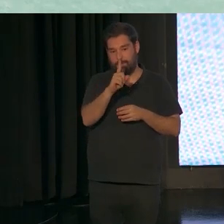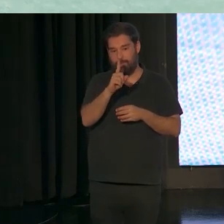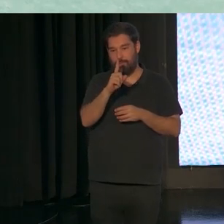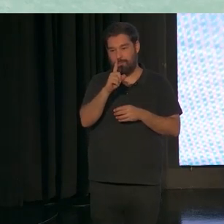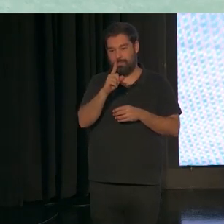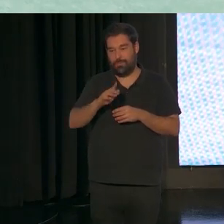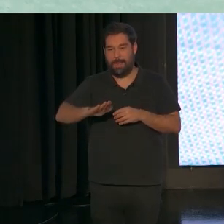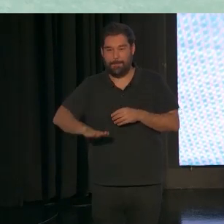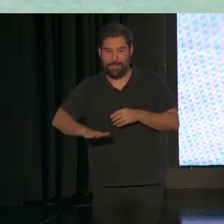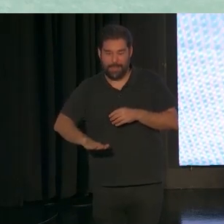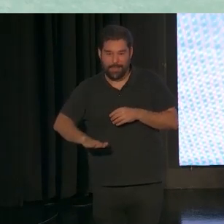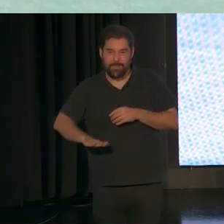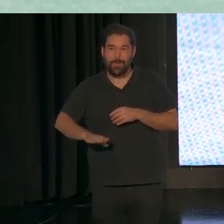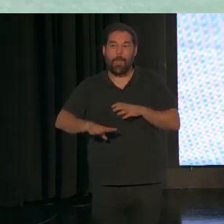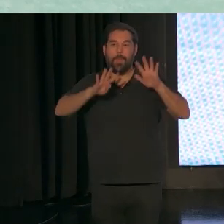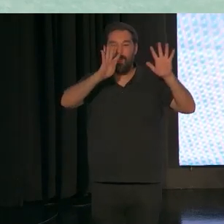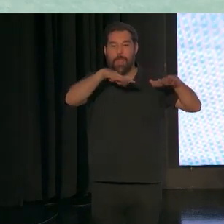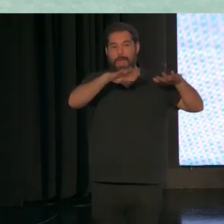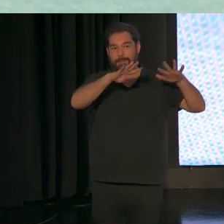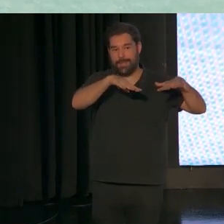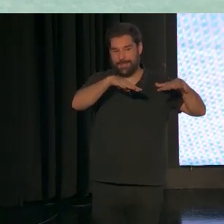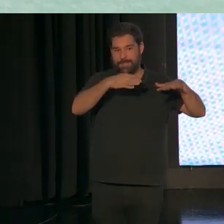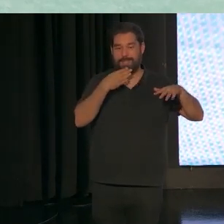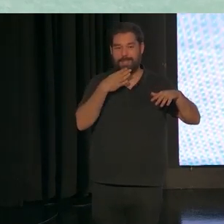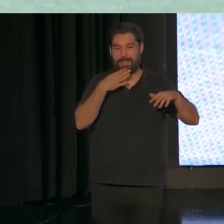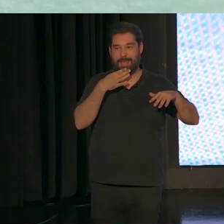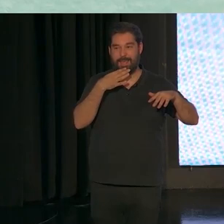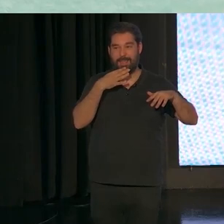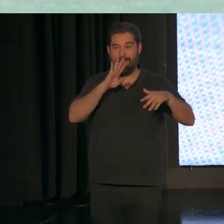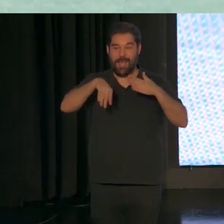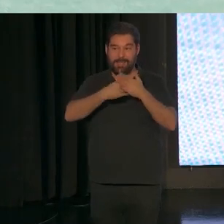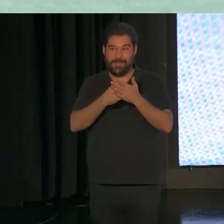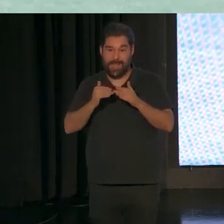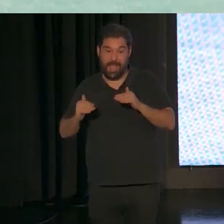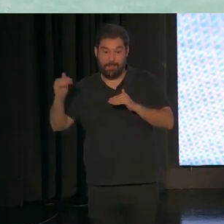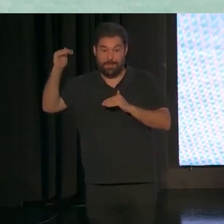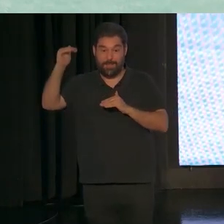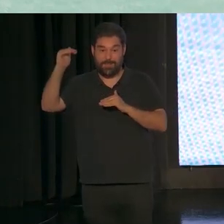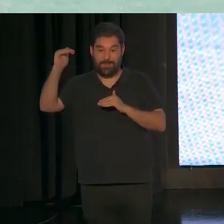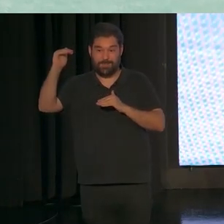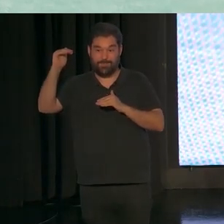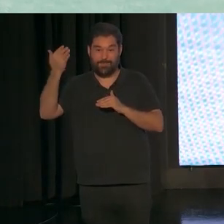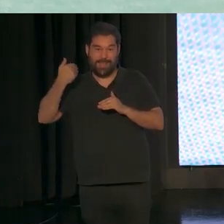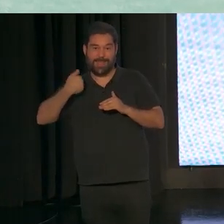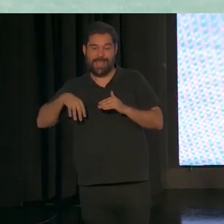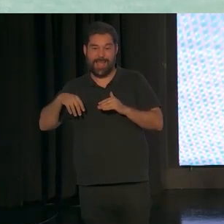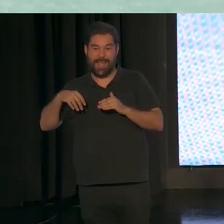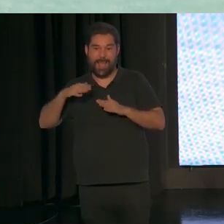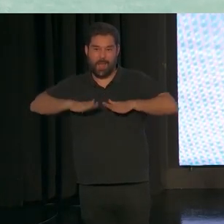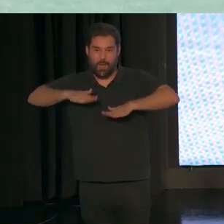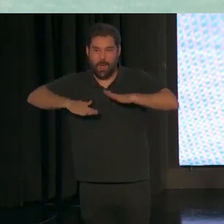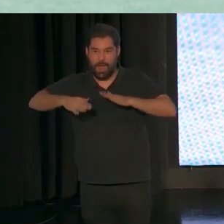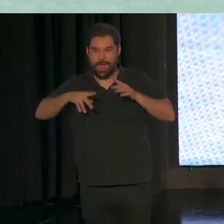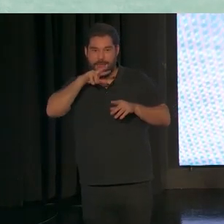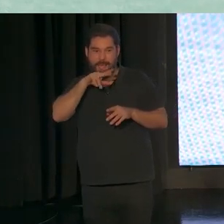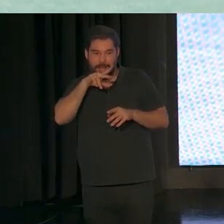9 meses y el más mayor que ya está correteando y hablando hay una diferencia tal que para